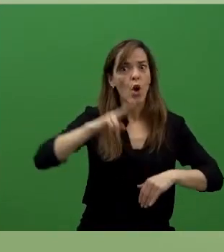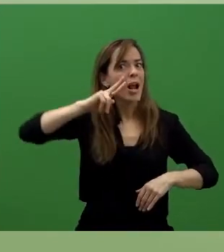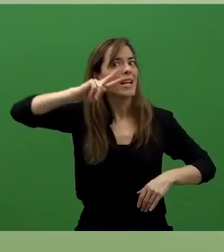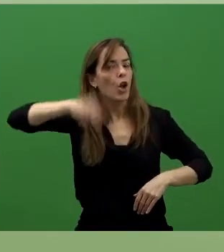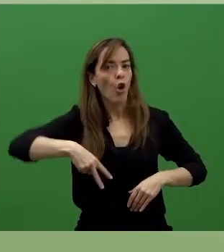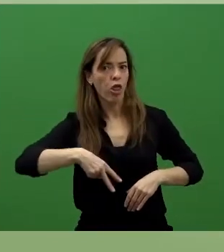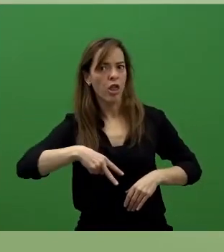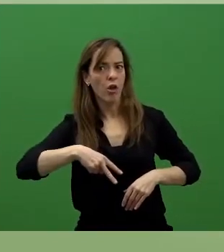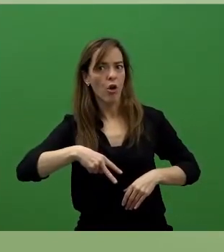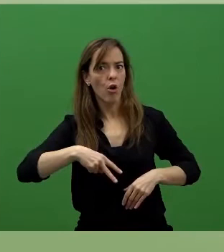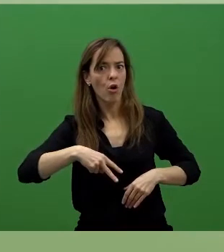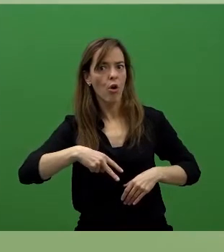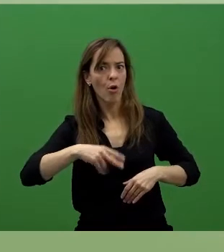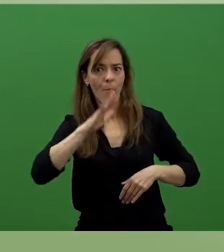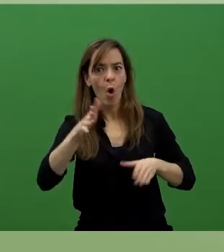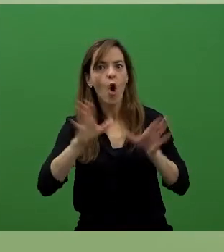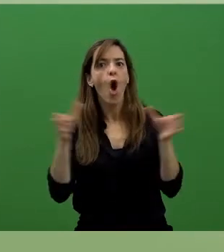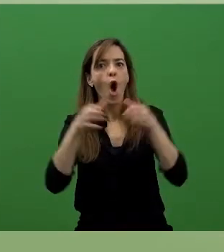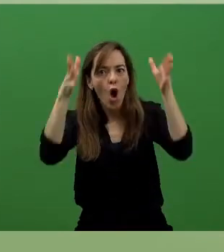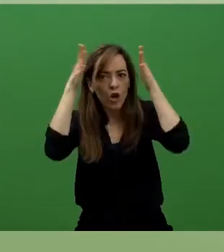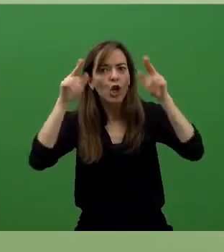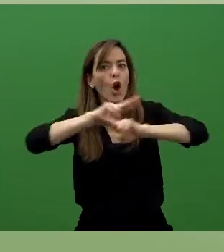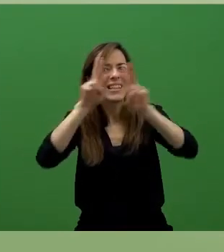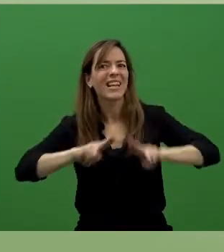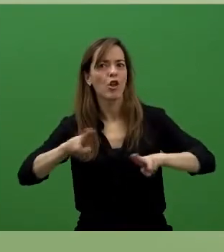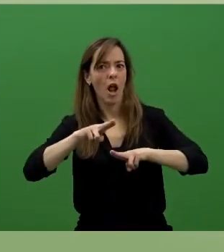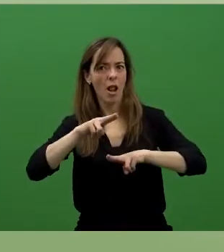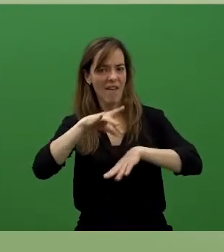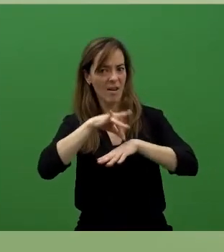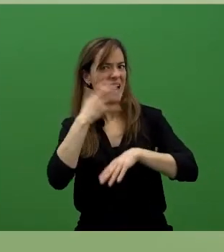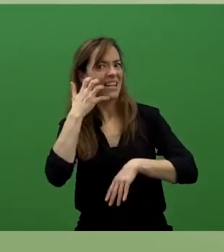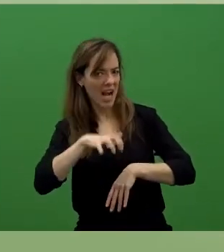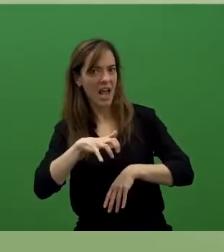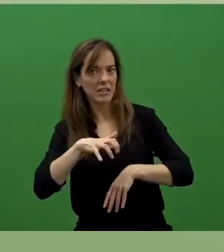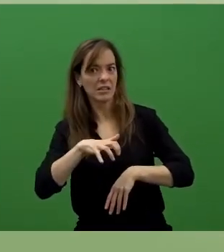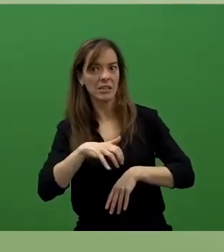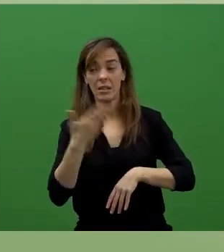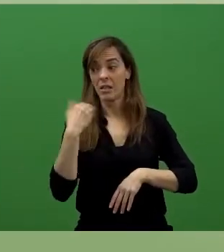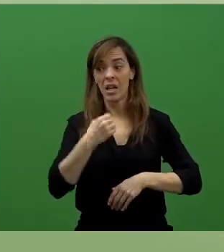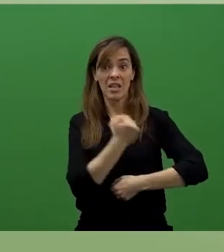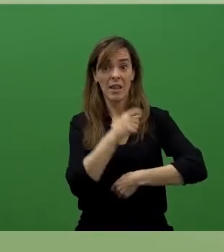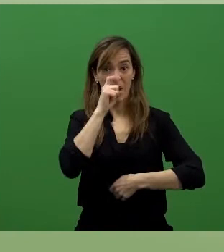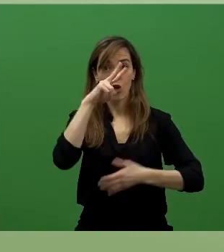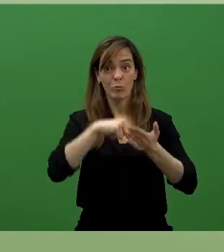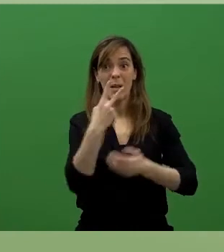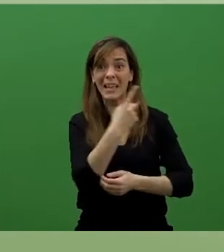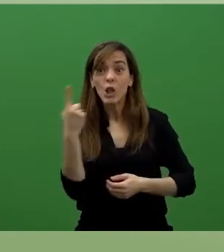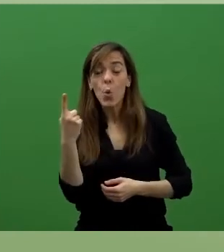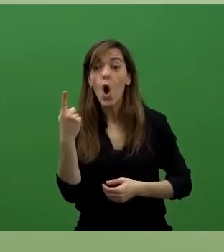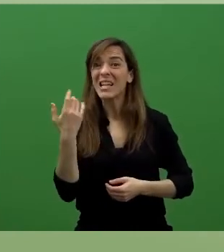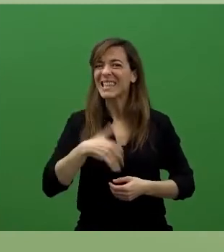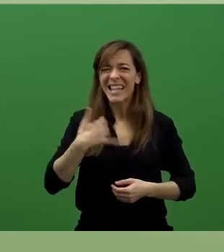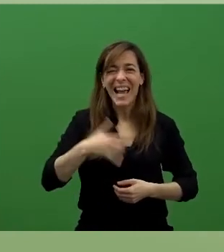por el IRDIR, por el Consorcio Internacional de Enfermedades Minoritarias. A diciembre del 2021 teníamos ya más